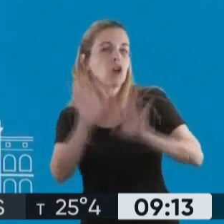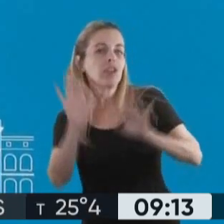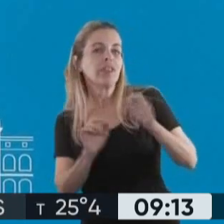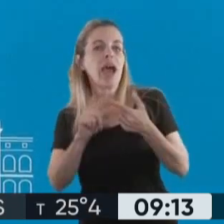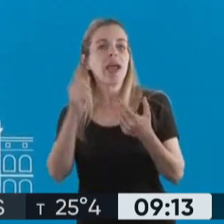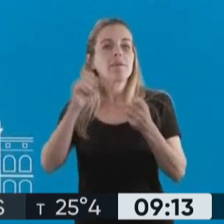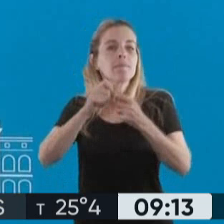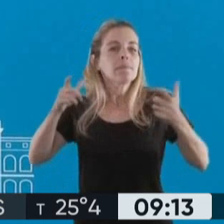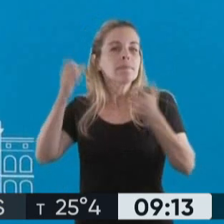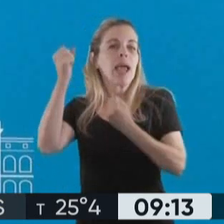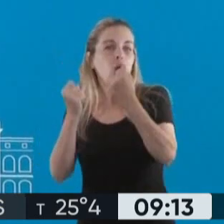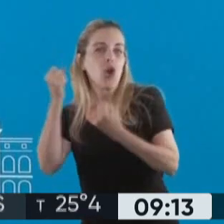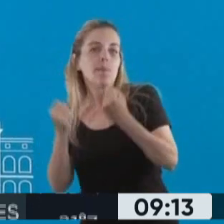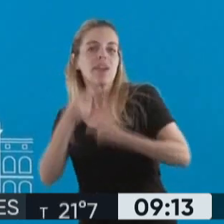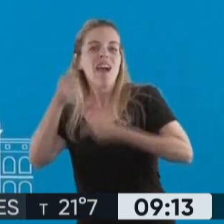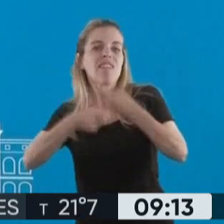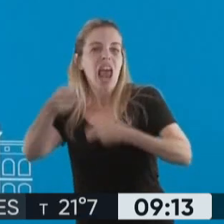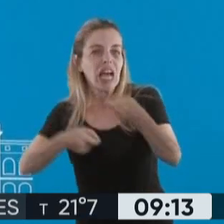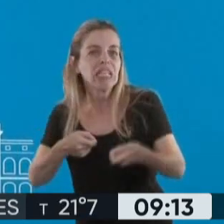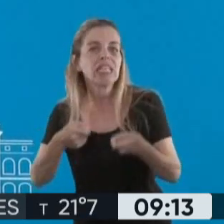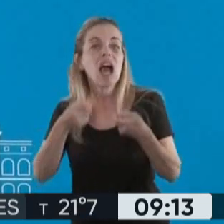y las cuestiones financieras, porque nos garantiza